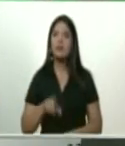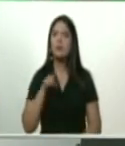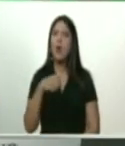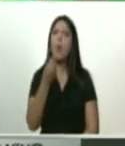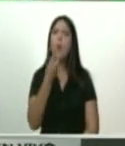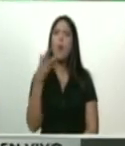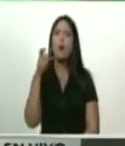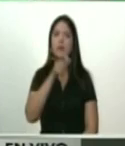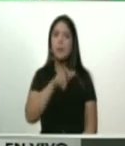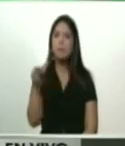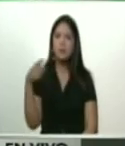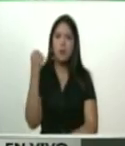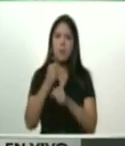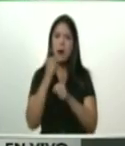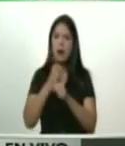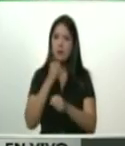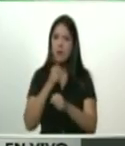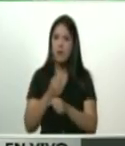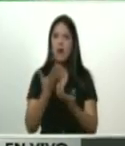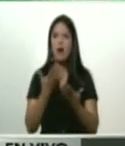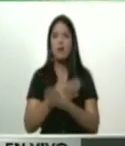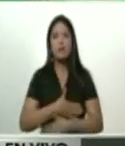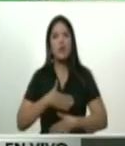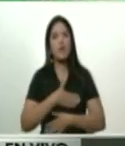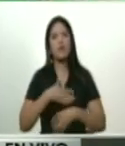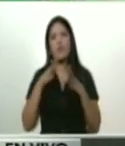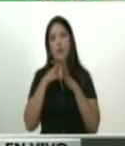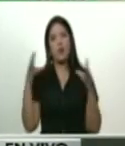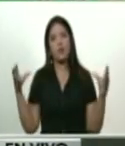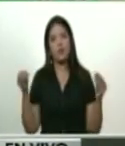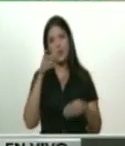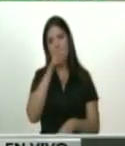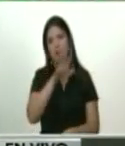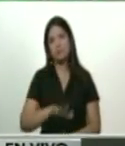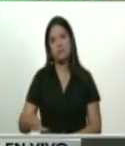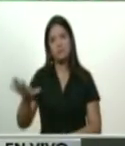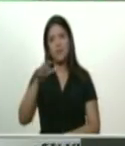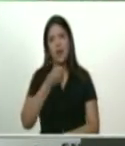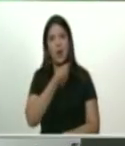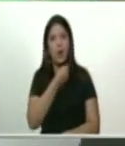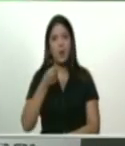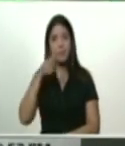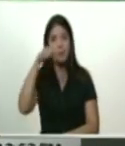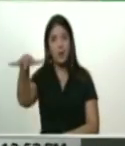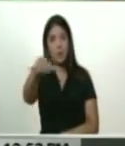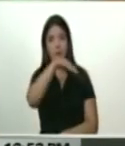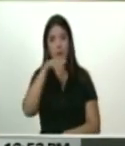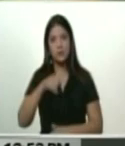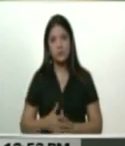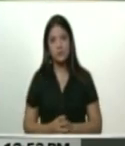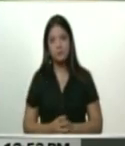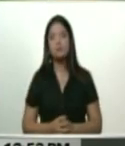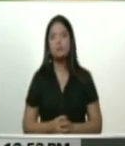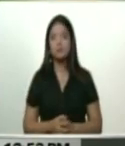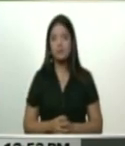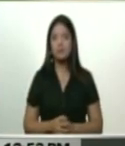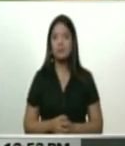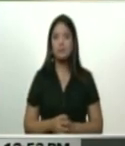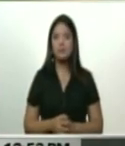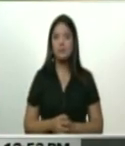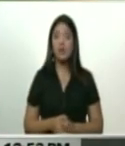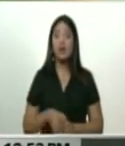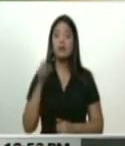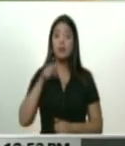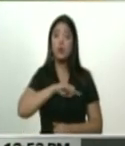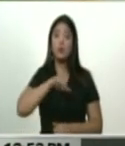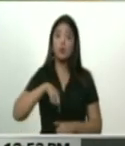¿cuántas personas van a trabajar, van a ofrecer este disfrute para el Suena Caracas, para el pueblo? Sí, nosotros hemos